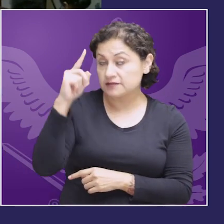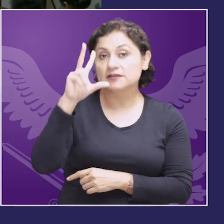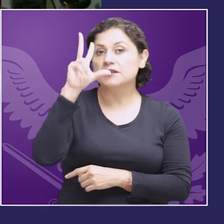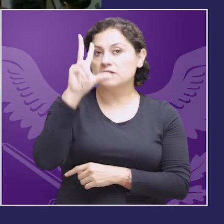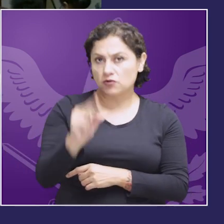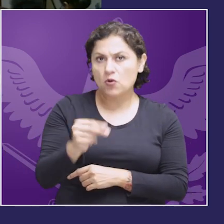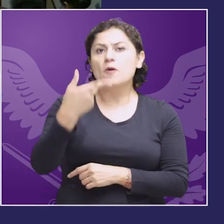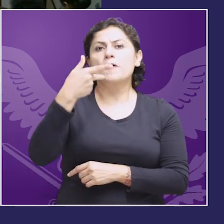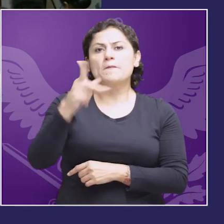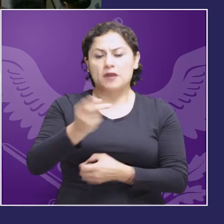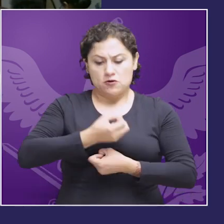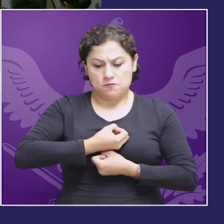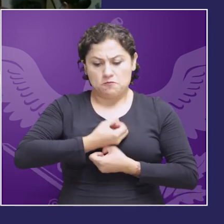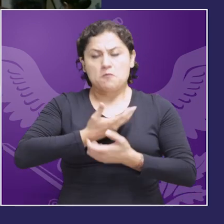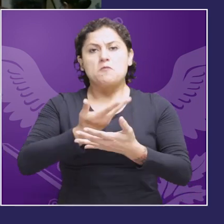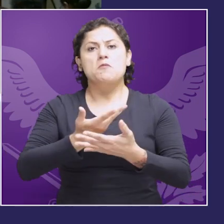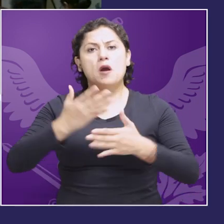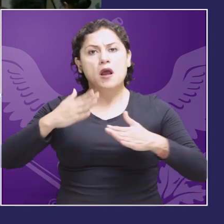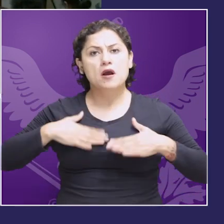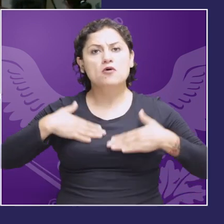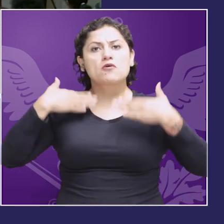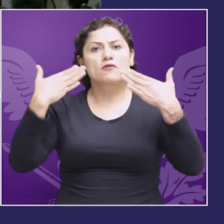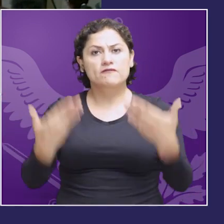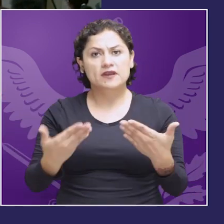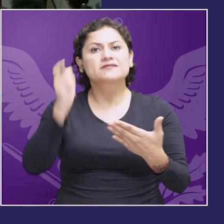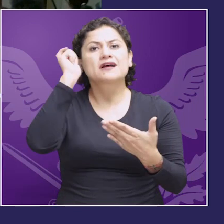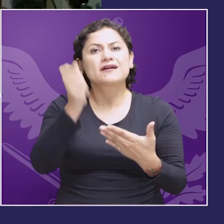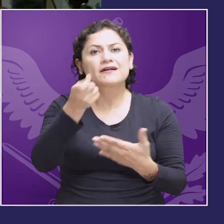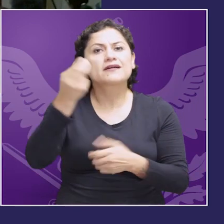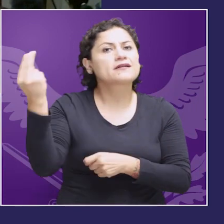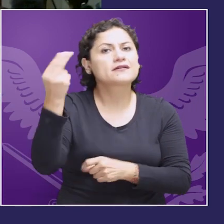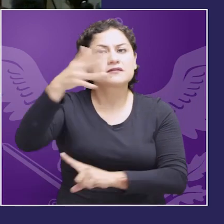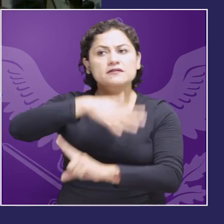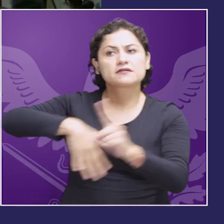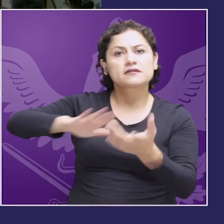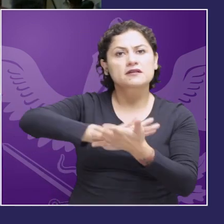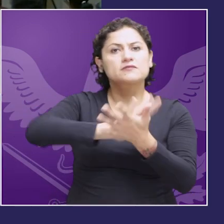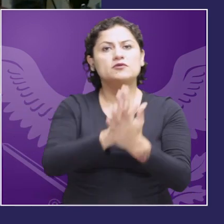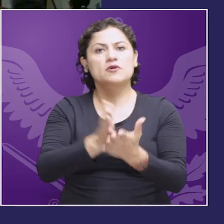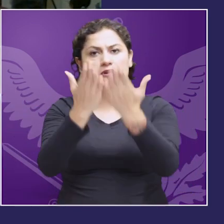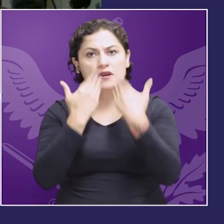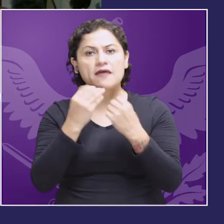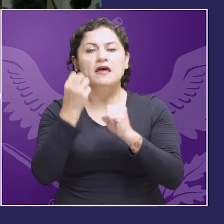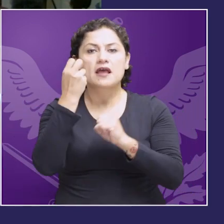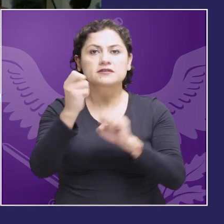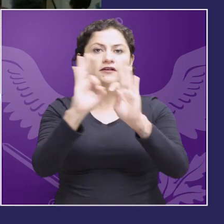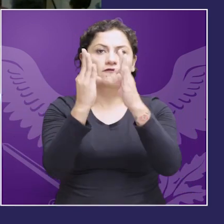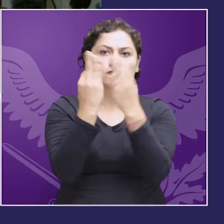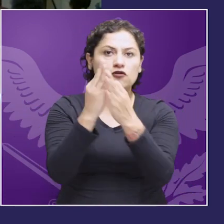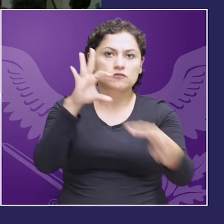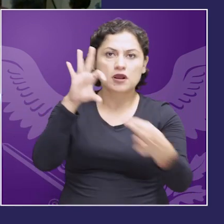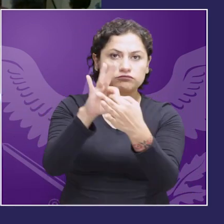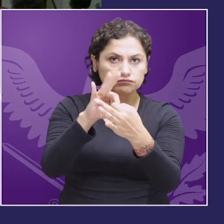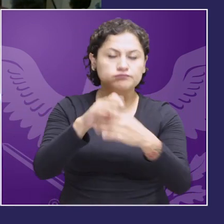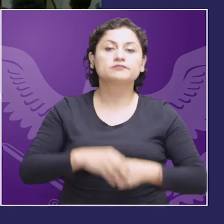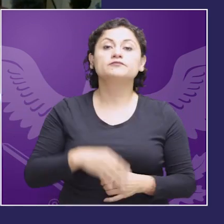en cada servicio. Finalmente, hay un desafío estructural del que quiero tratar y tiene que ver con la